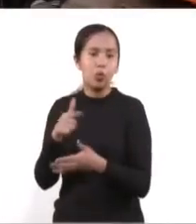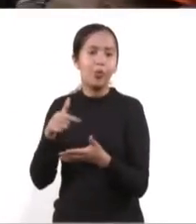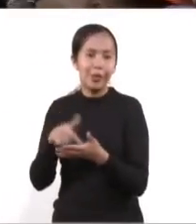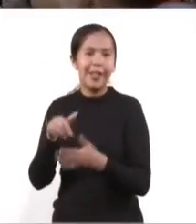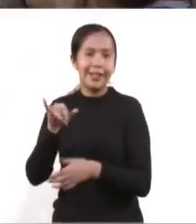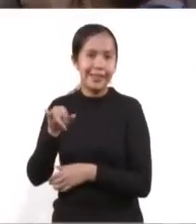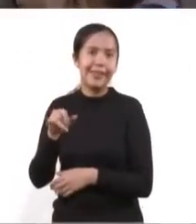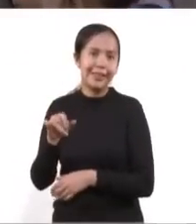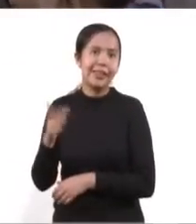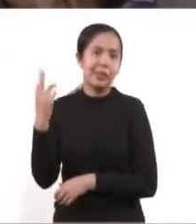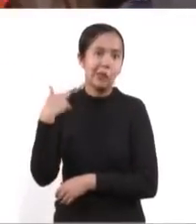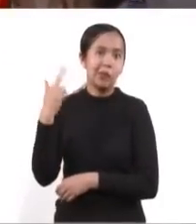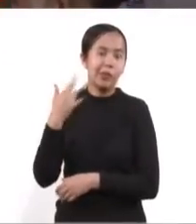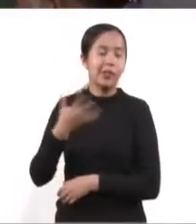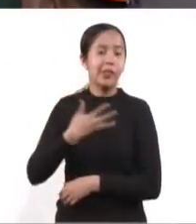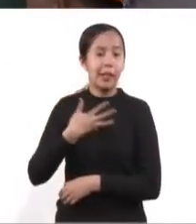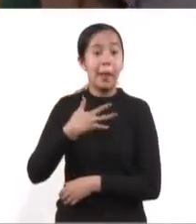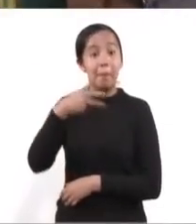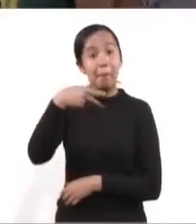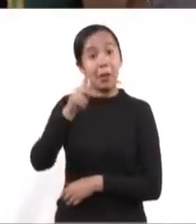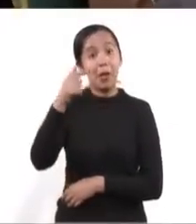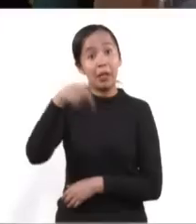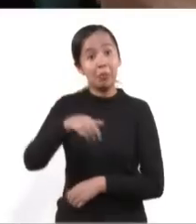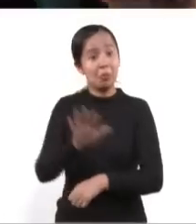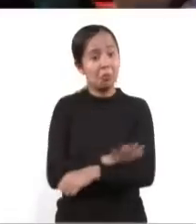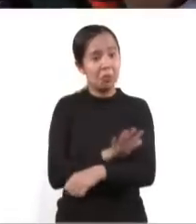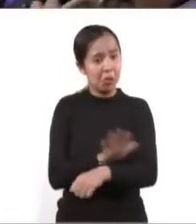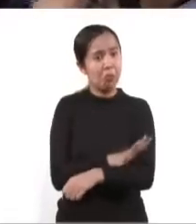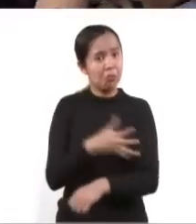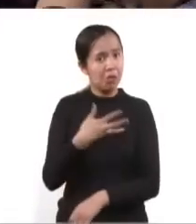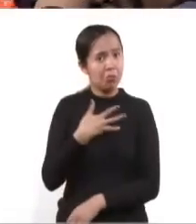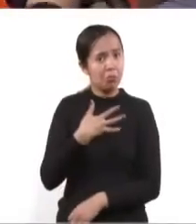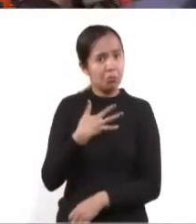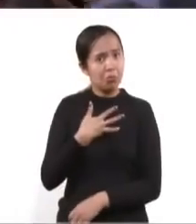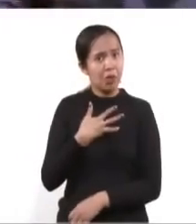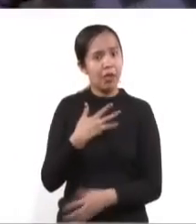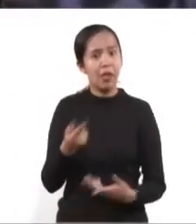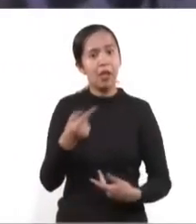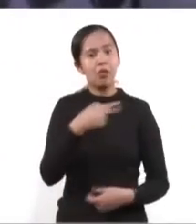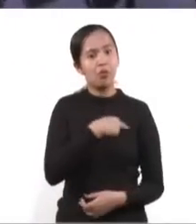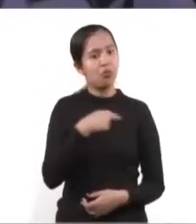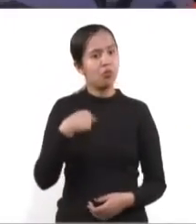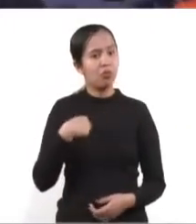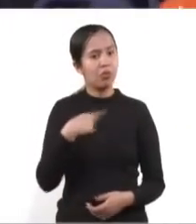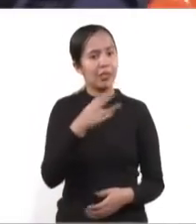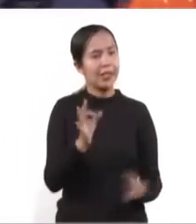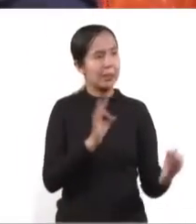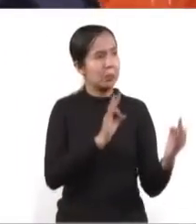ventiladores. Ahorita sí, pero está energizado aquí, y ahorita estamos a un ladito de 230,000 voltios.